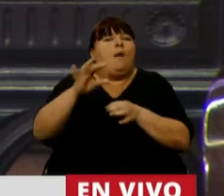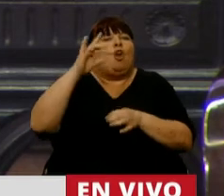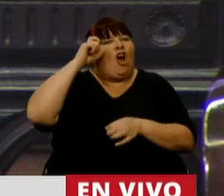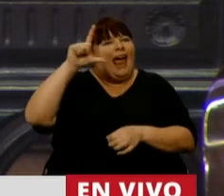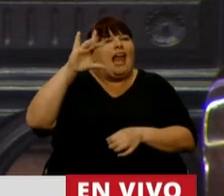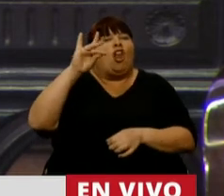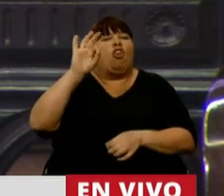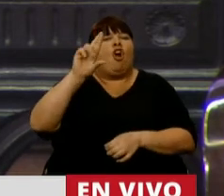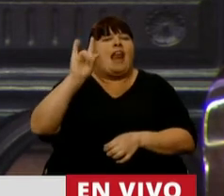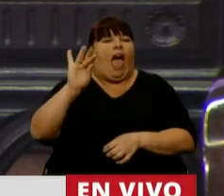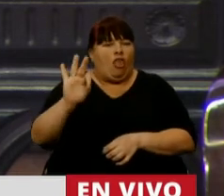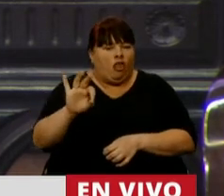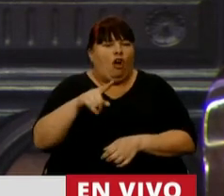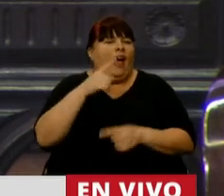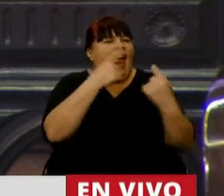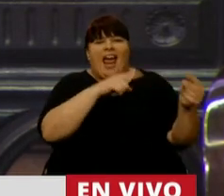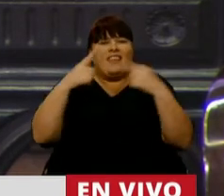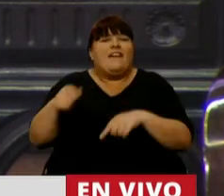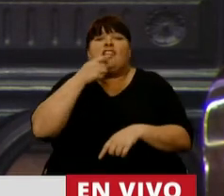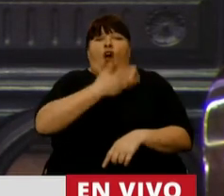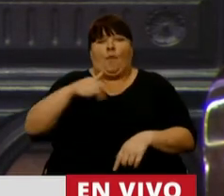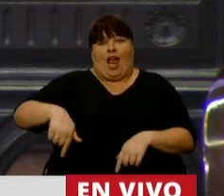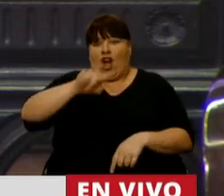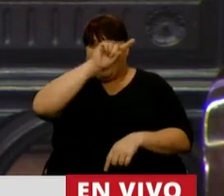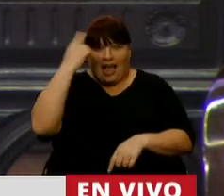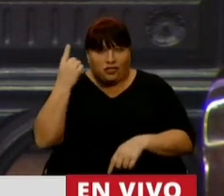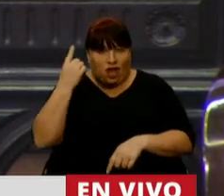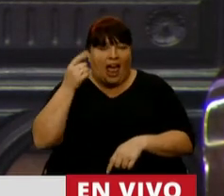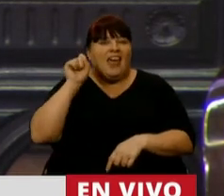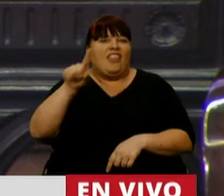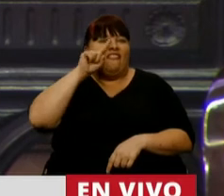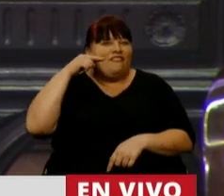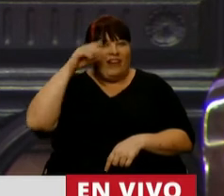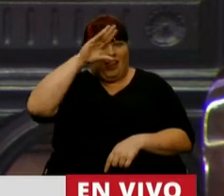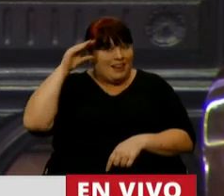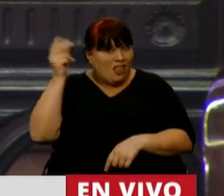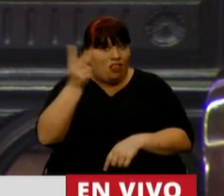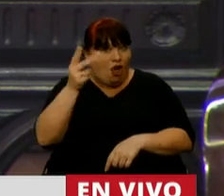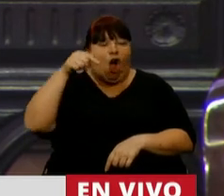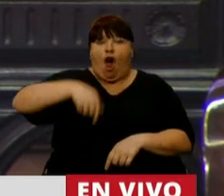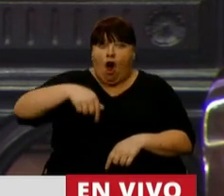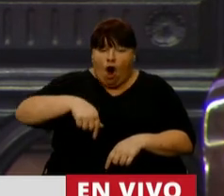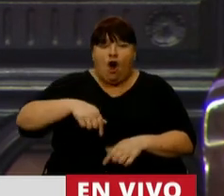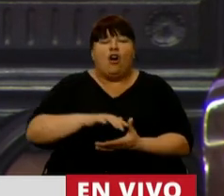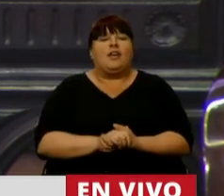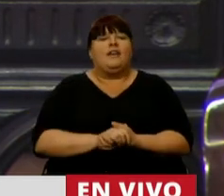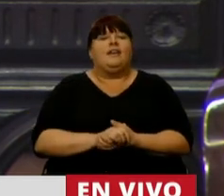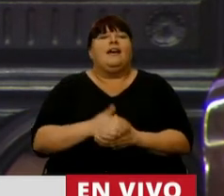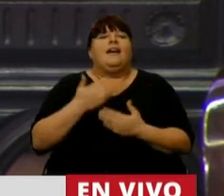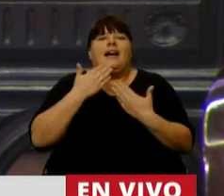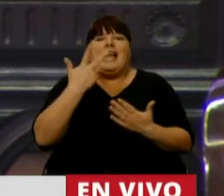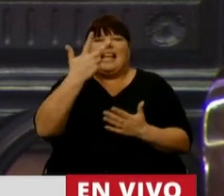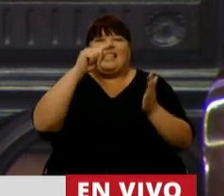Dorado. No es lo mismo que este gobierno nacional de Alberto y de Cristina, que hoy, a través de estos